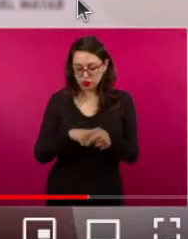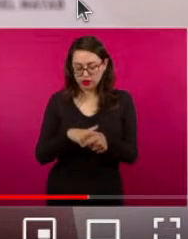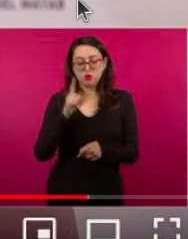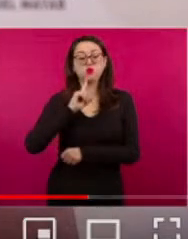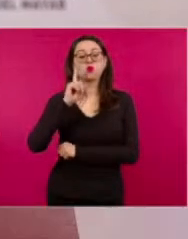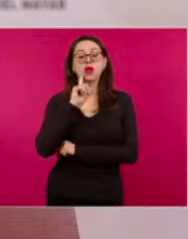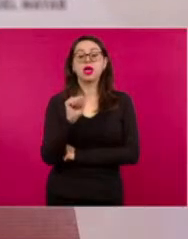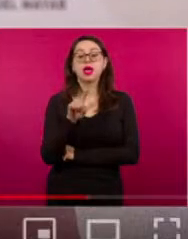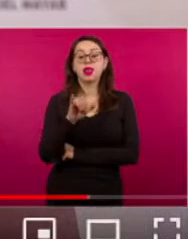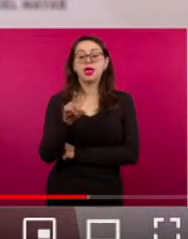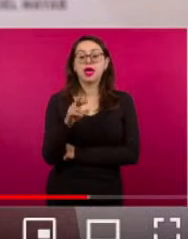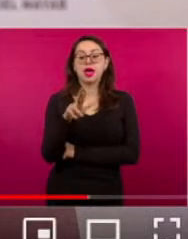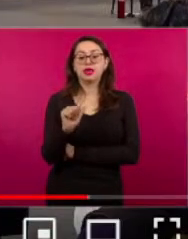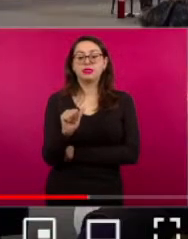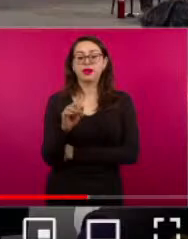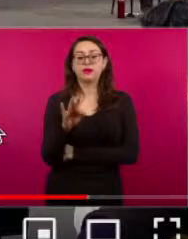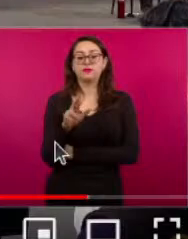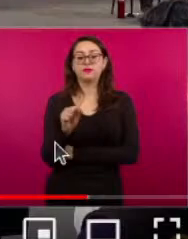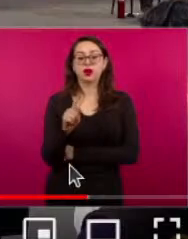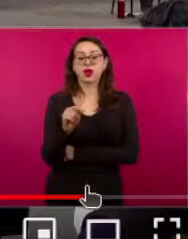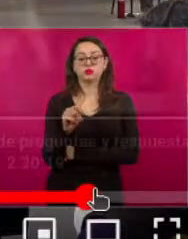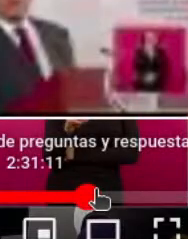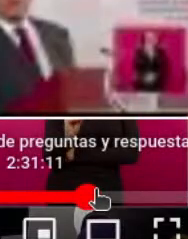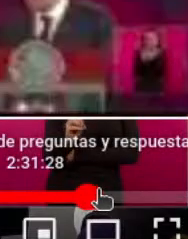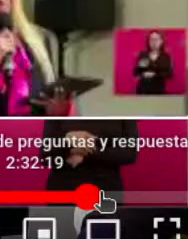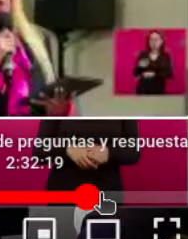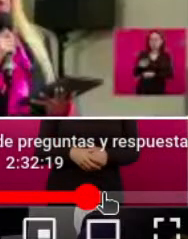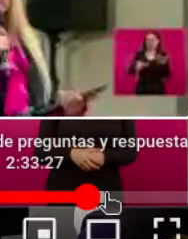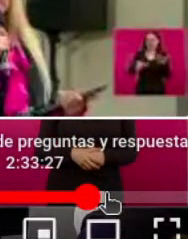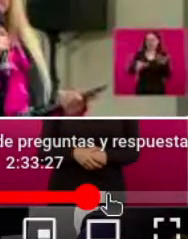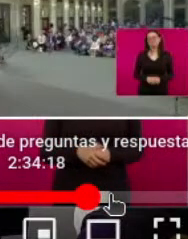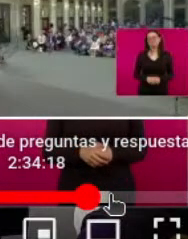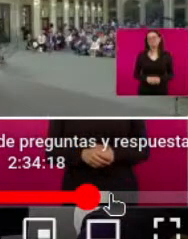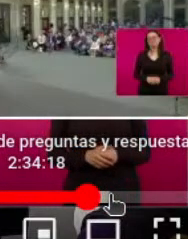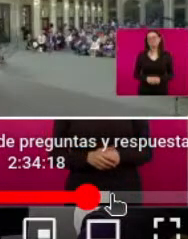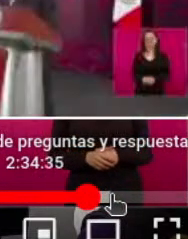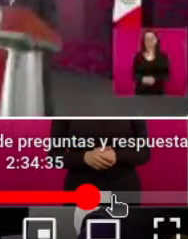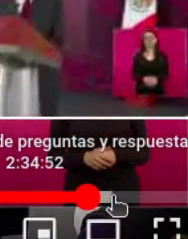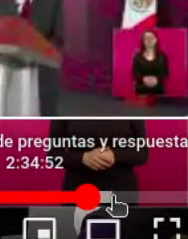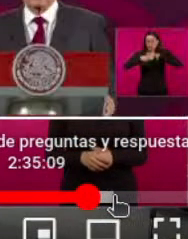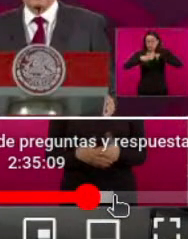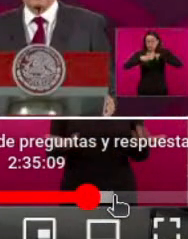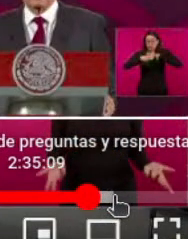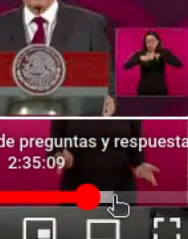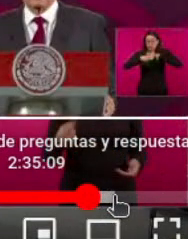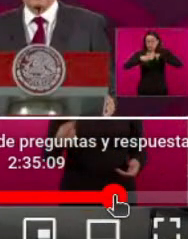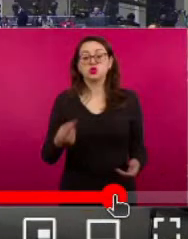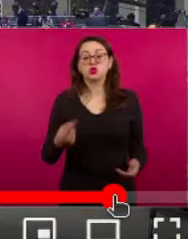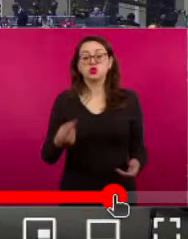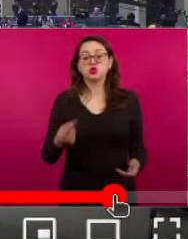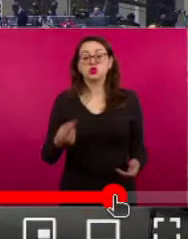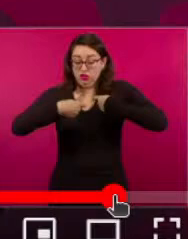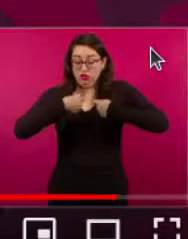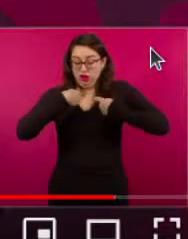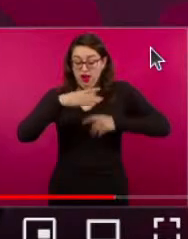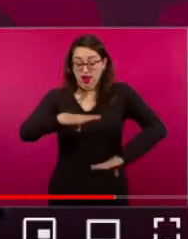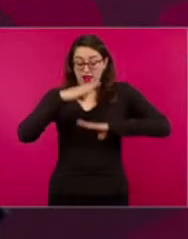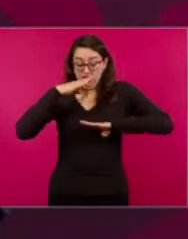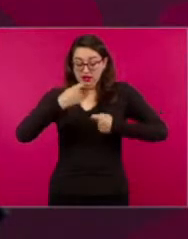Alejandra Fraustro, que nos diga. Sí, de hecho hemos estado, he estado yo en estos 22 años.